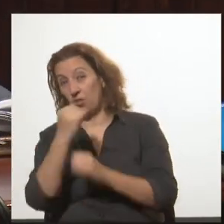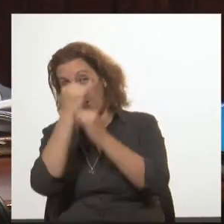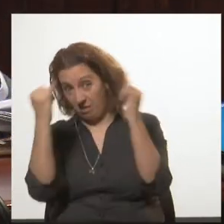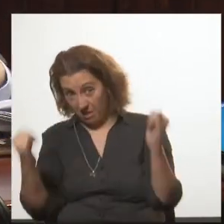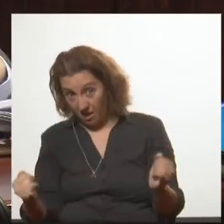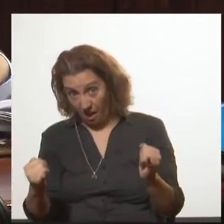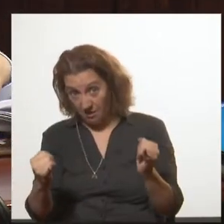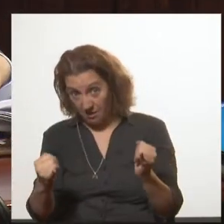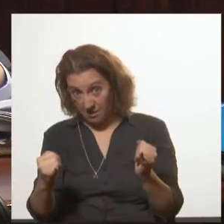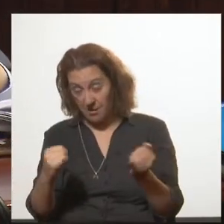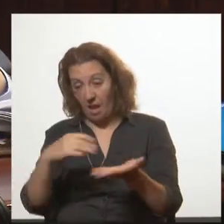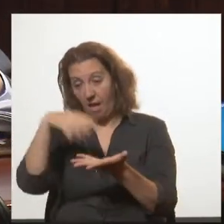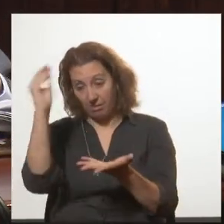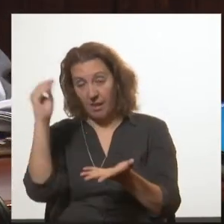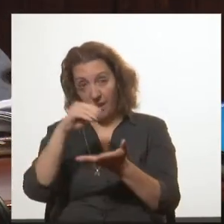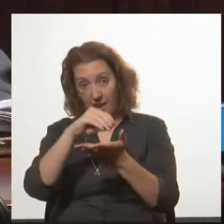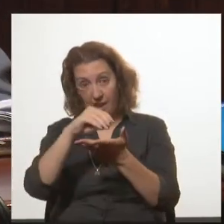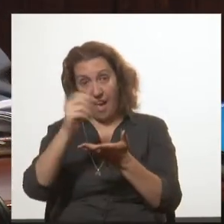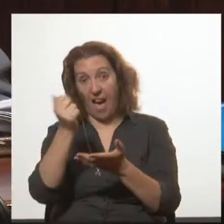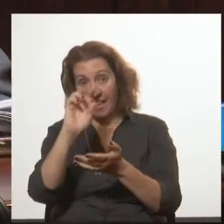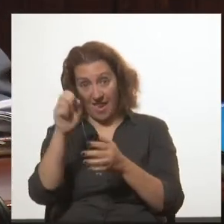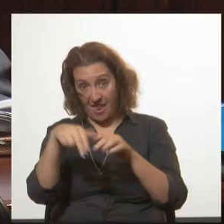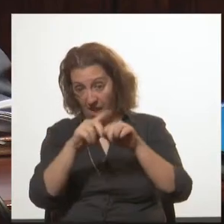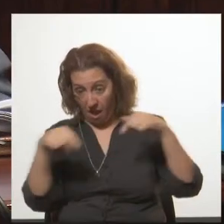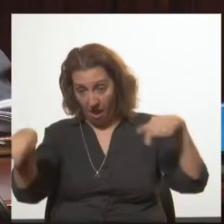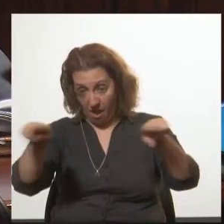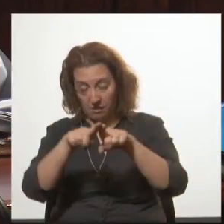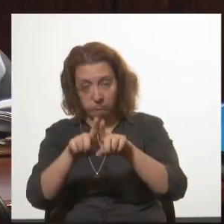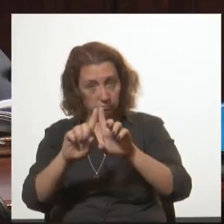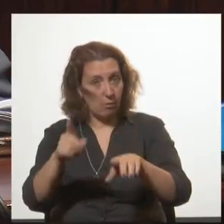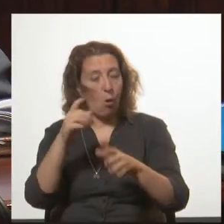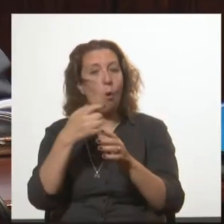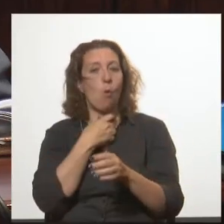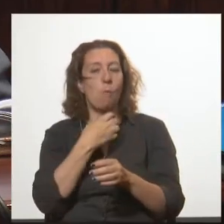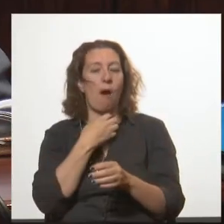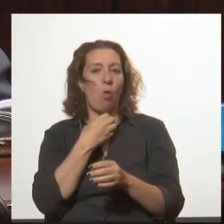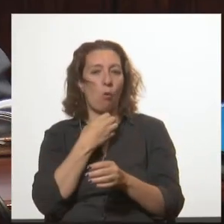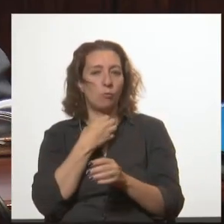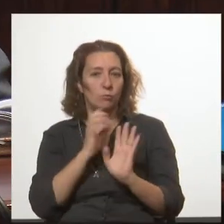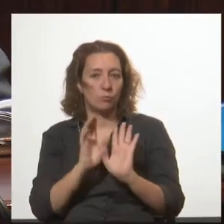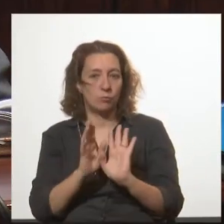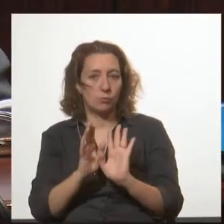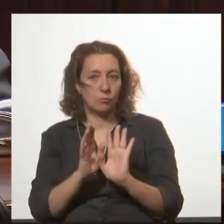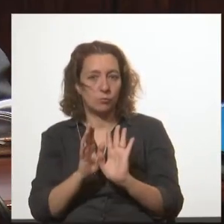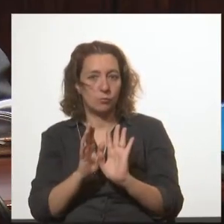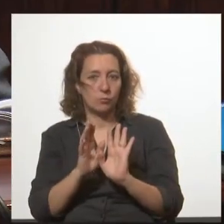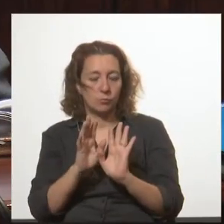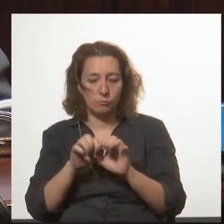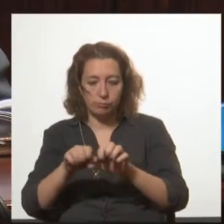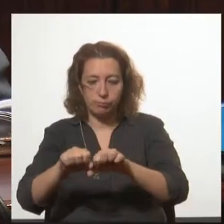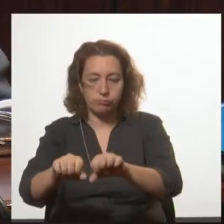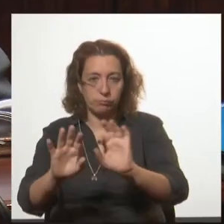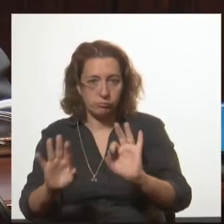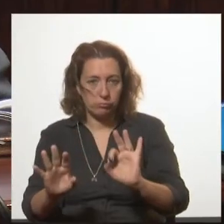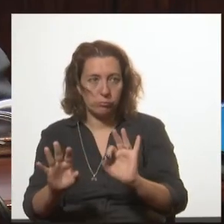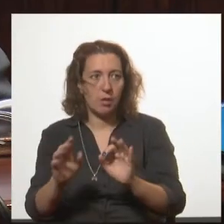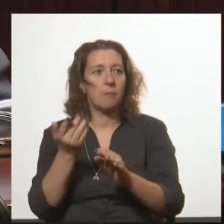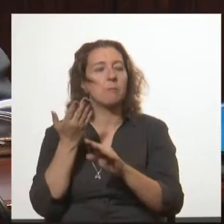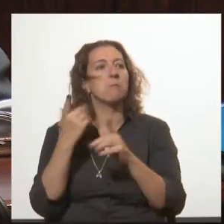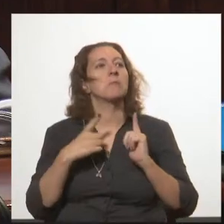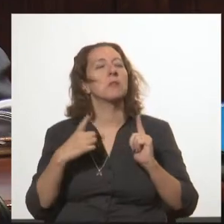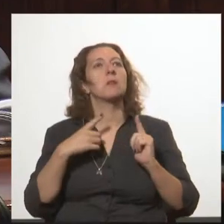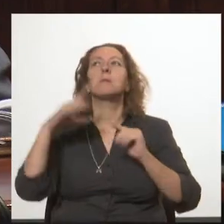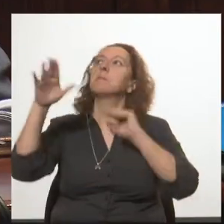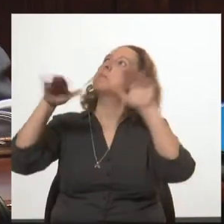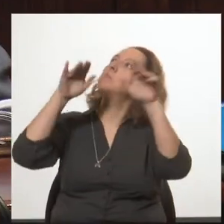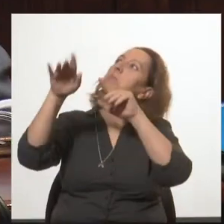arena y va a estar ocupado en ese segundo plan de negocios se esperaba recibir 600 29 mil 500 espectadores al año